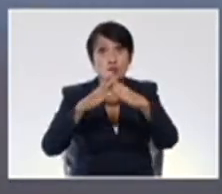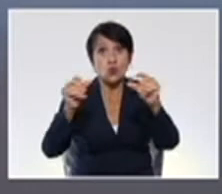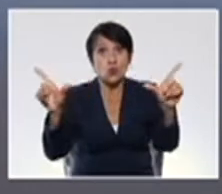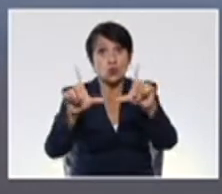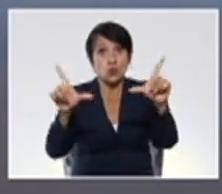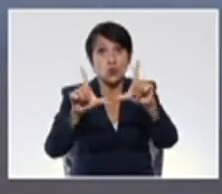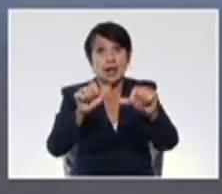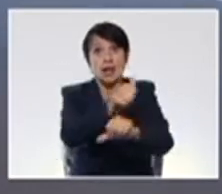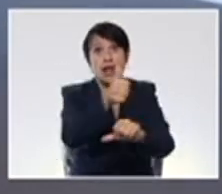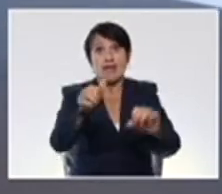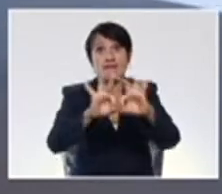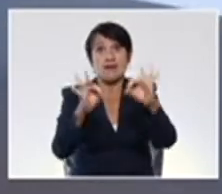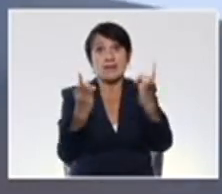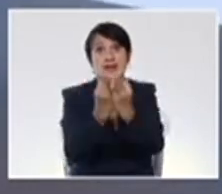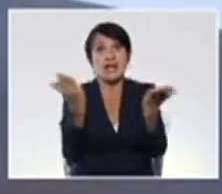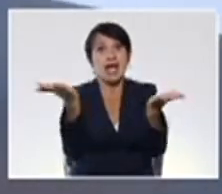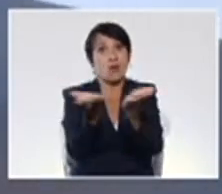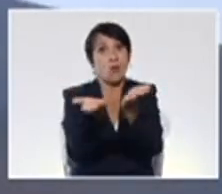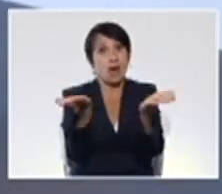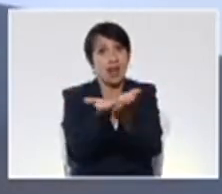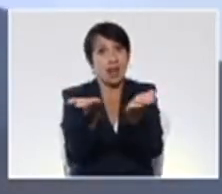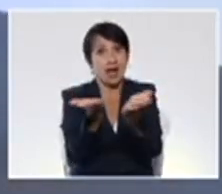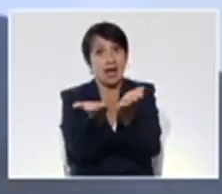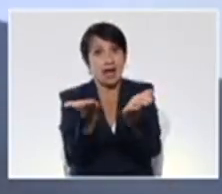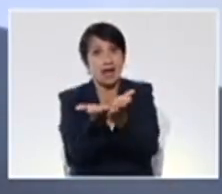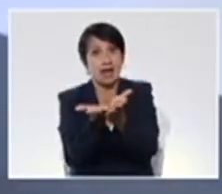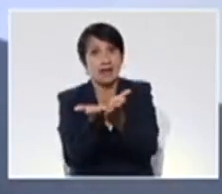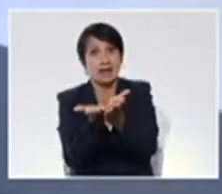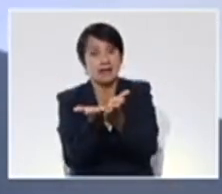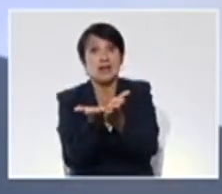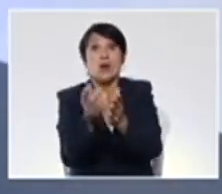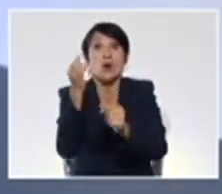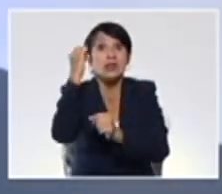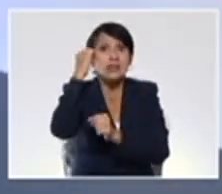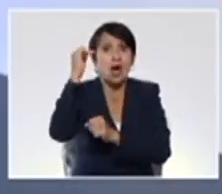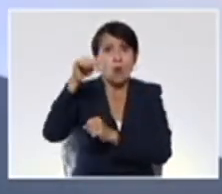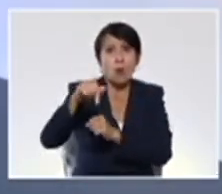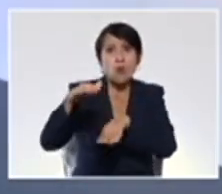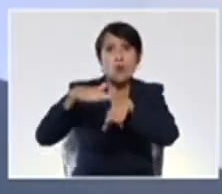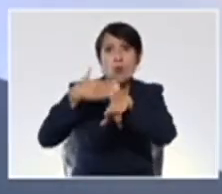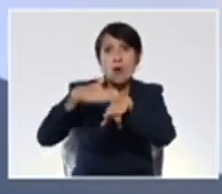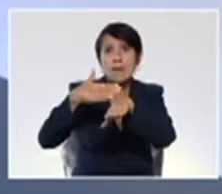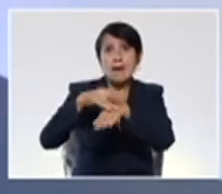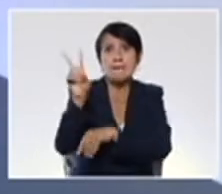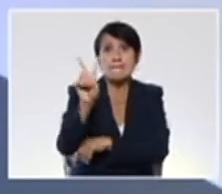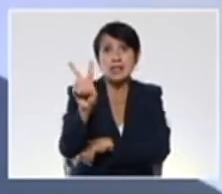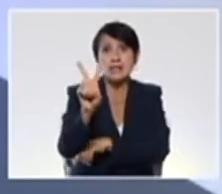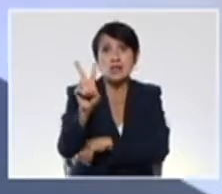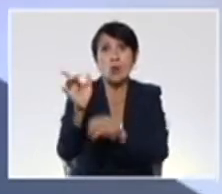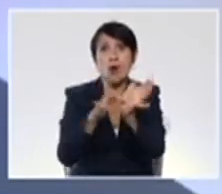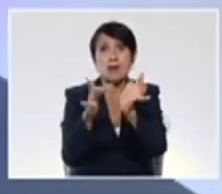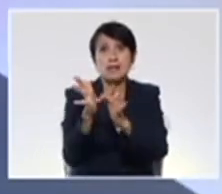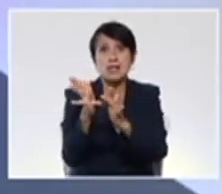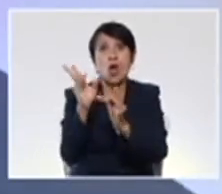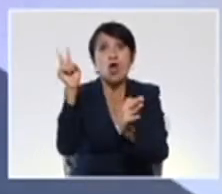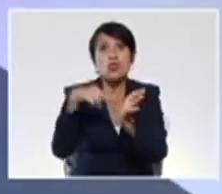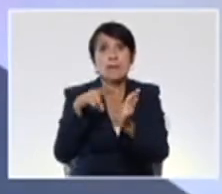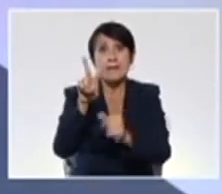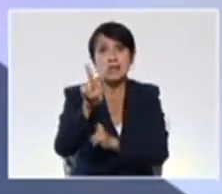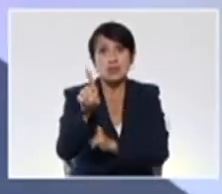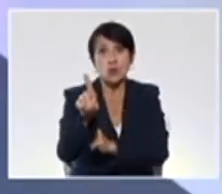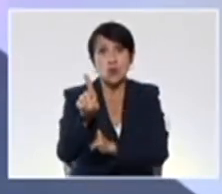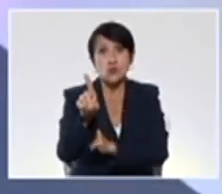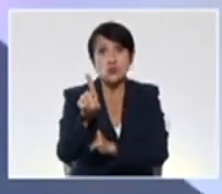programa Cada Familia, una Escuela. El día de hoy, jueves 22 de abril del año